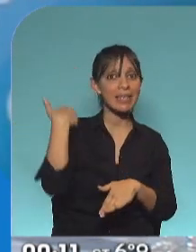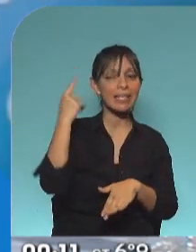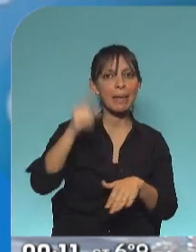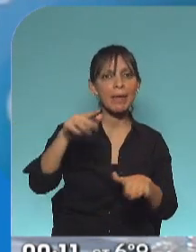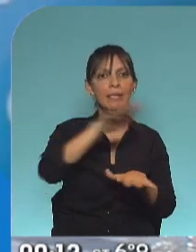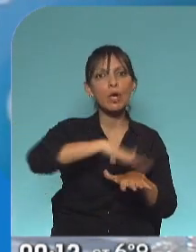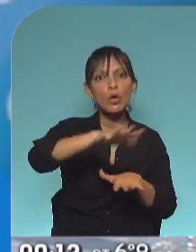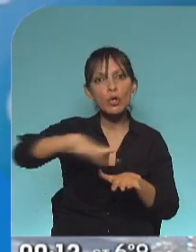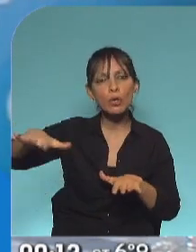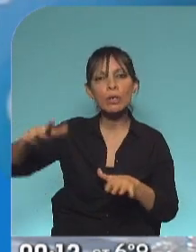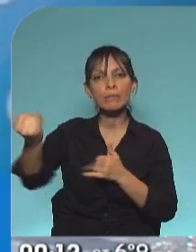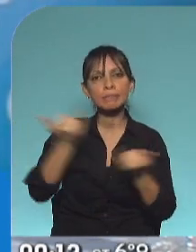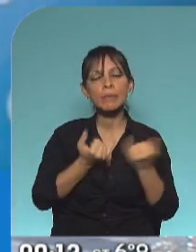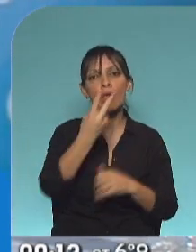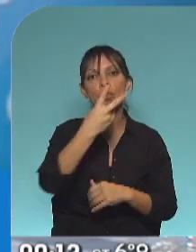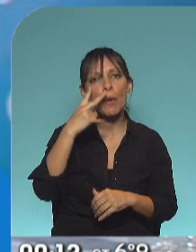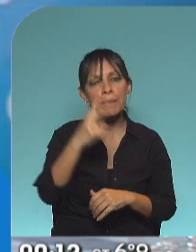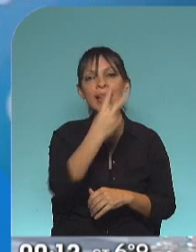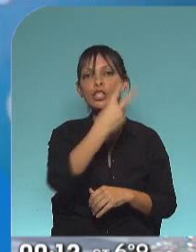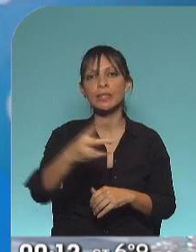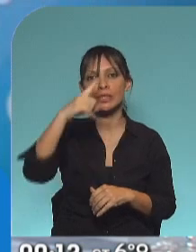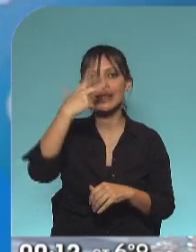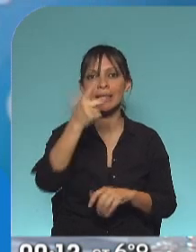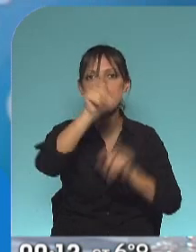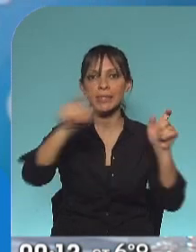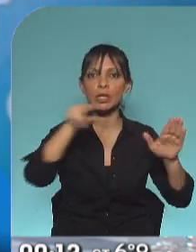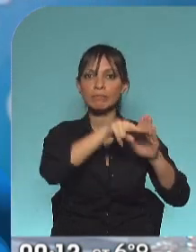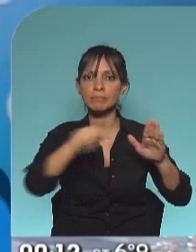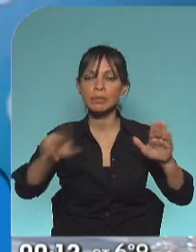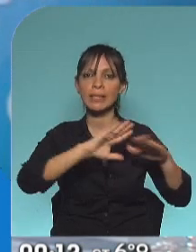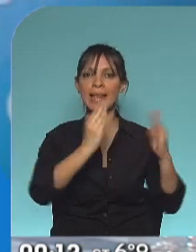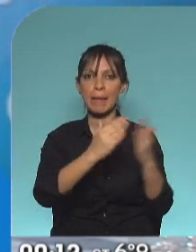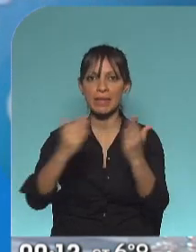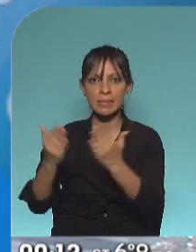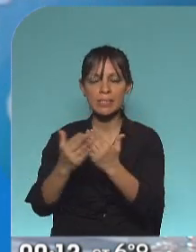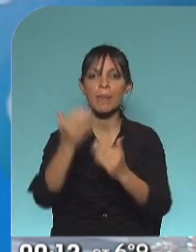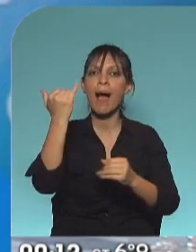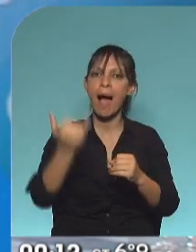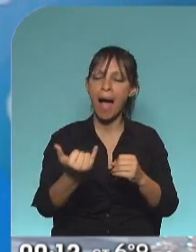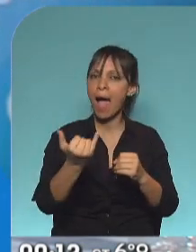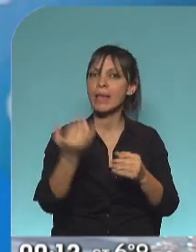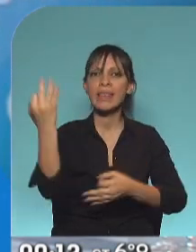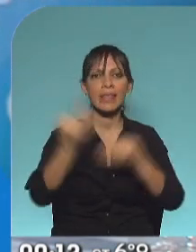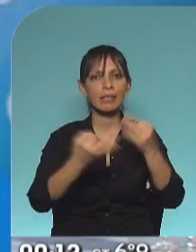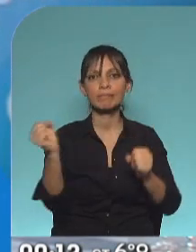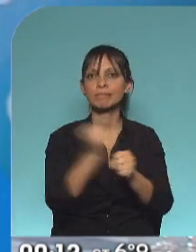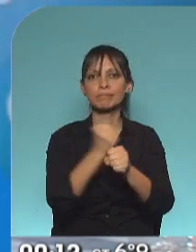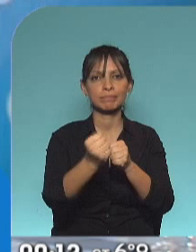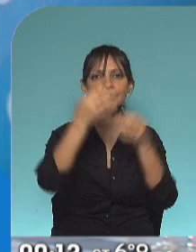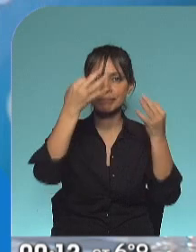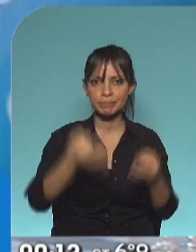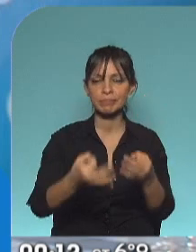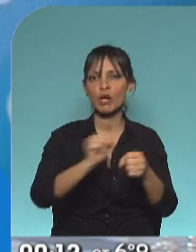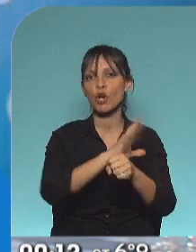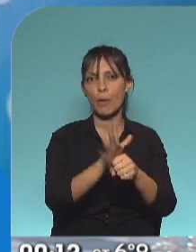han notificado 2.273 personas internadas en unidad de terapia intensiva con diagnóstico confirmado de SARS-CoV-2, menos